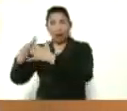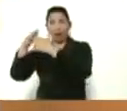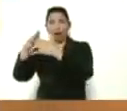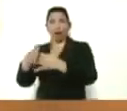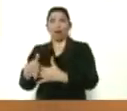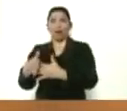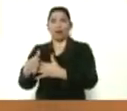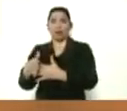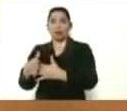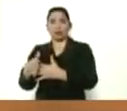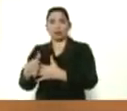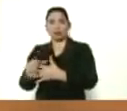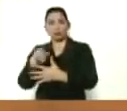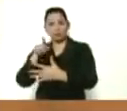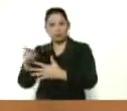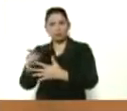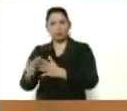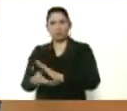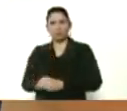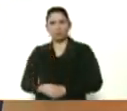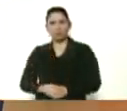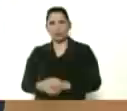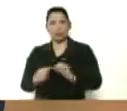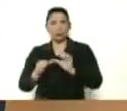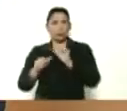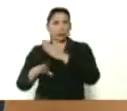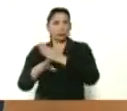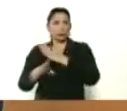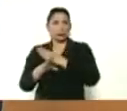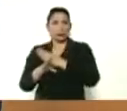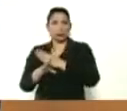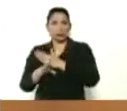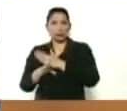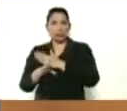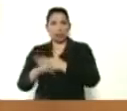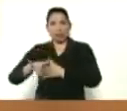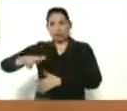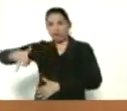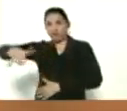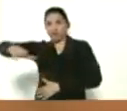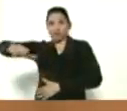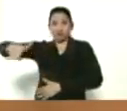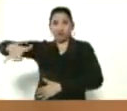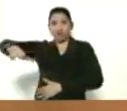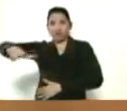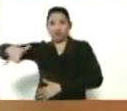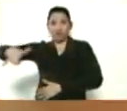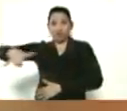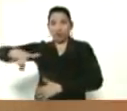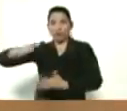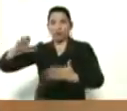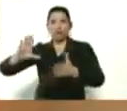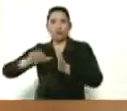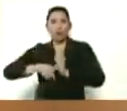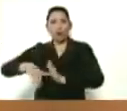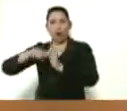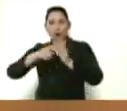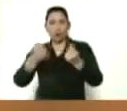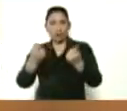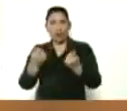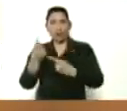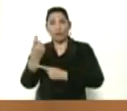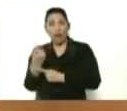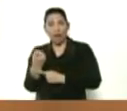Norteamérica, que son los que sostienen los hilos de las marionetas esas que se han robado todo ese poco de plata que tanta falta nos